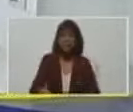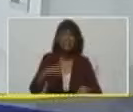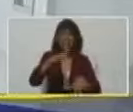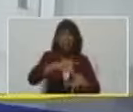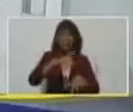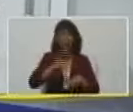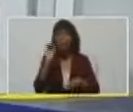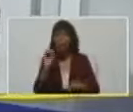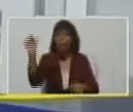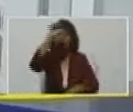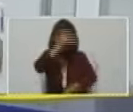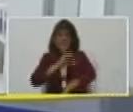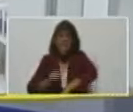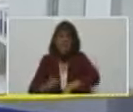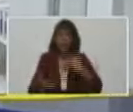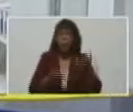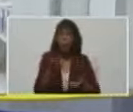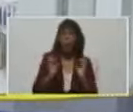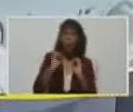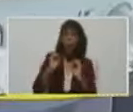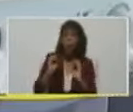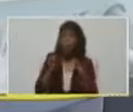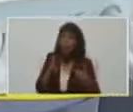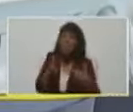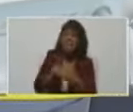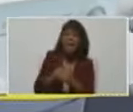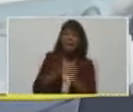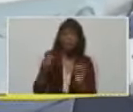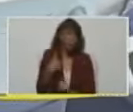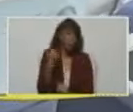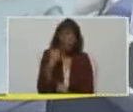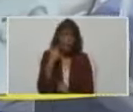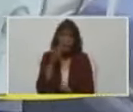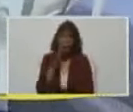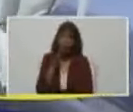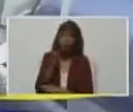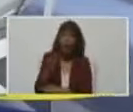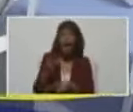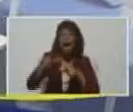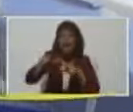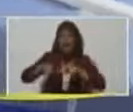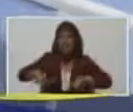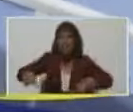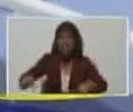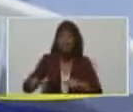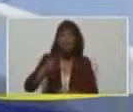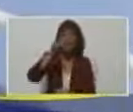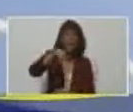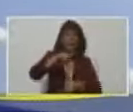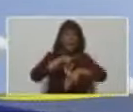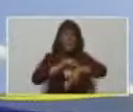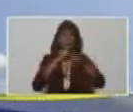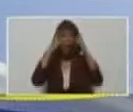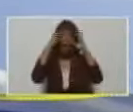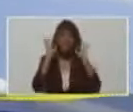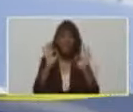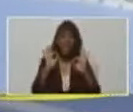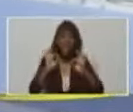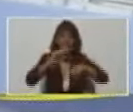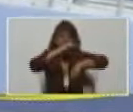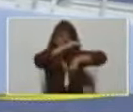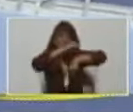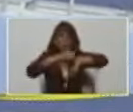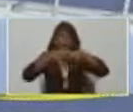de terapia intensiva, en conjunto directo con el personal de cirugía plástica, el equipo multidisciplinario de enfermería.